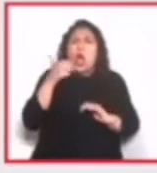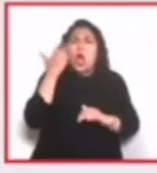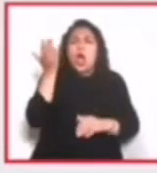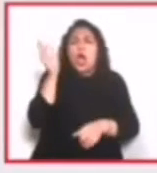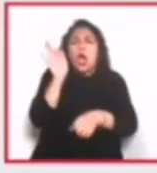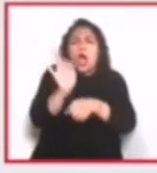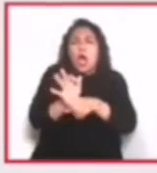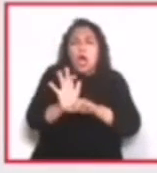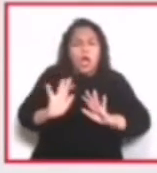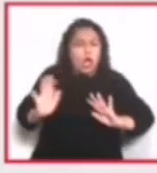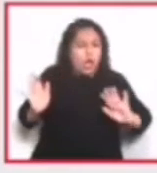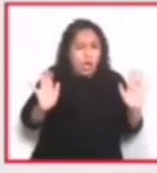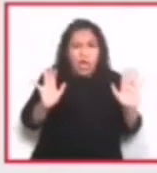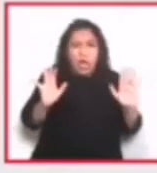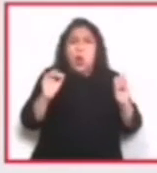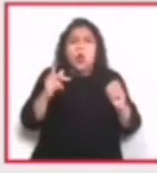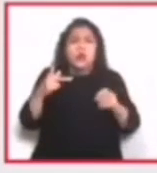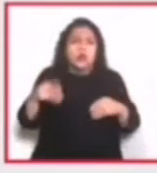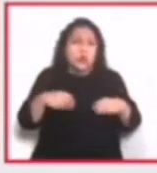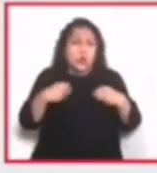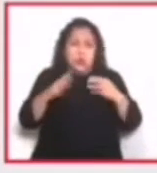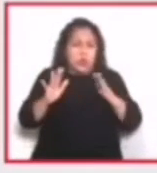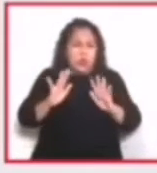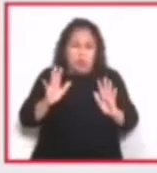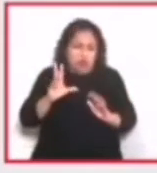apología y tampoco una biografía.